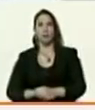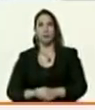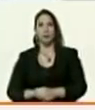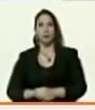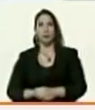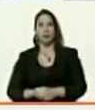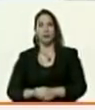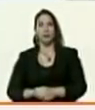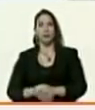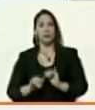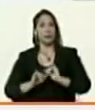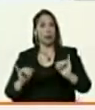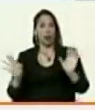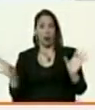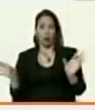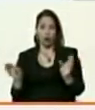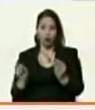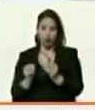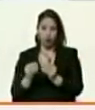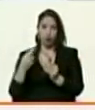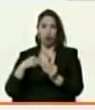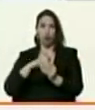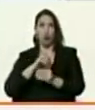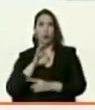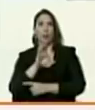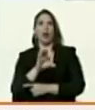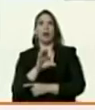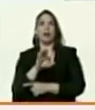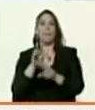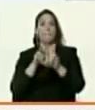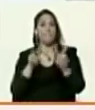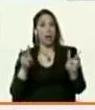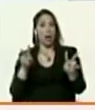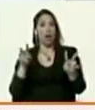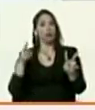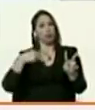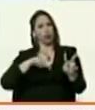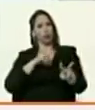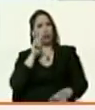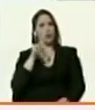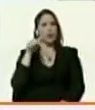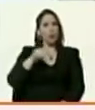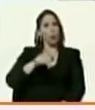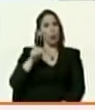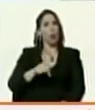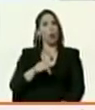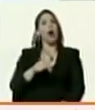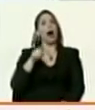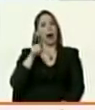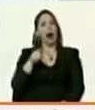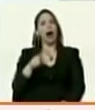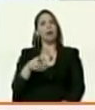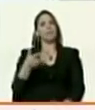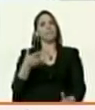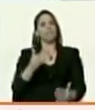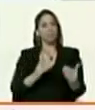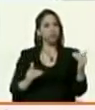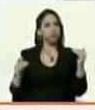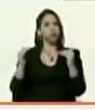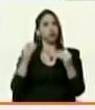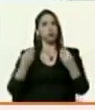definitivamente quede concluido en nuestro país. Sea la paz, sea esto que estamos viendo el día de hoy, quien domine la escena y quien privilegie la